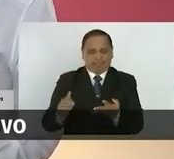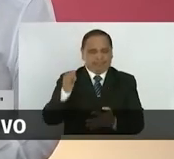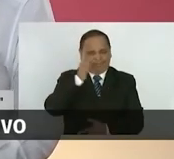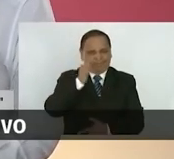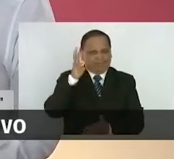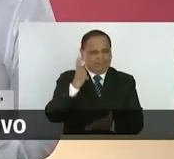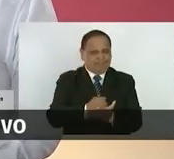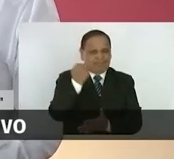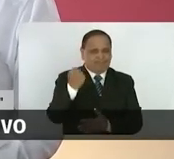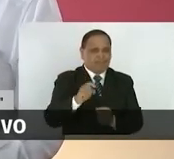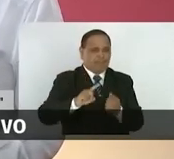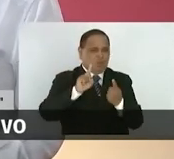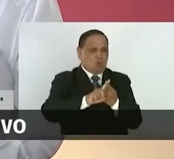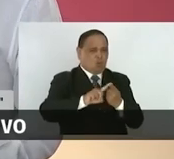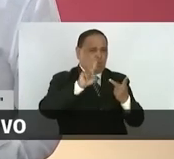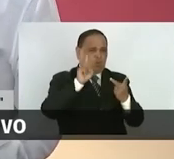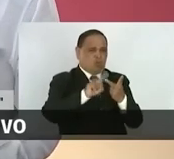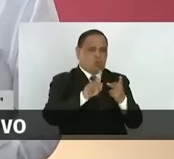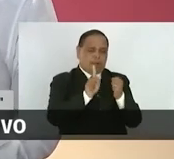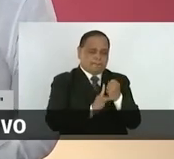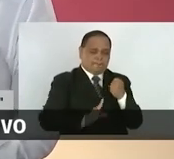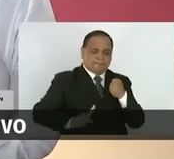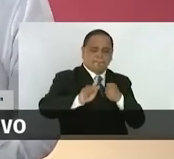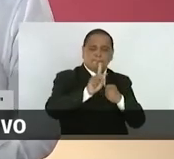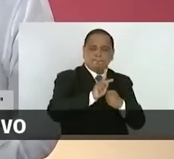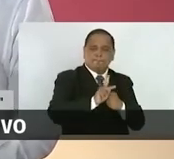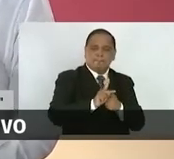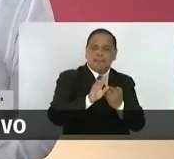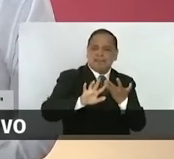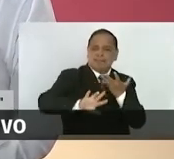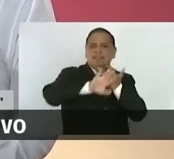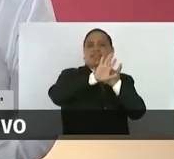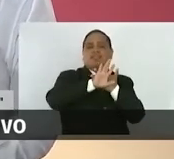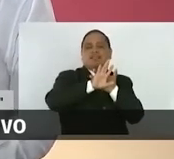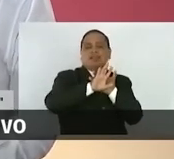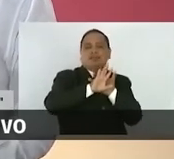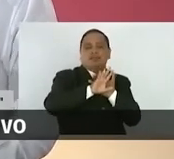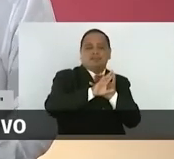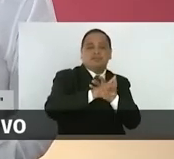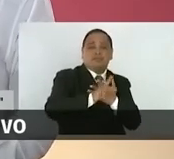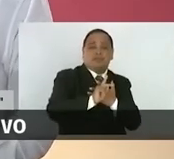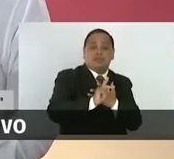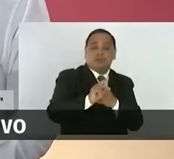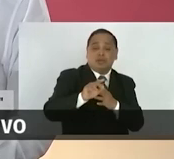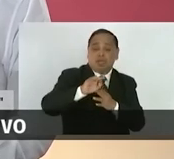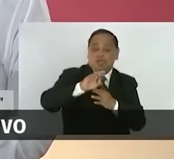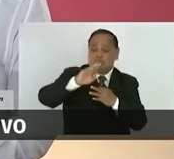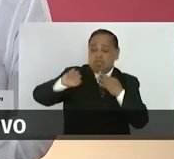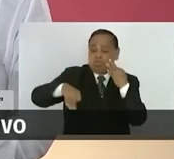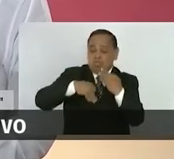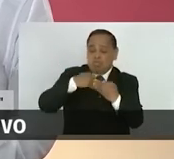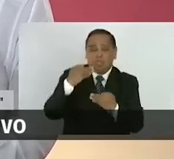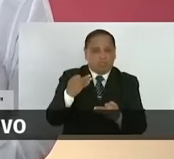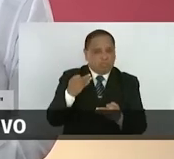Gabriela Rivadeneira, ha estado Arauz, Correa va mucho también. O sea, es un país que tenemos